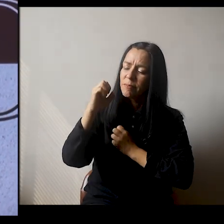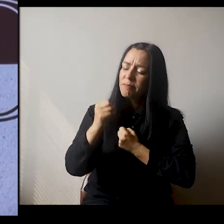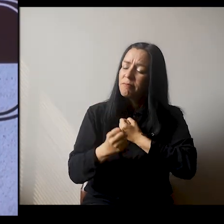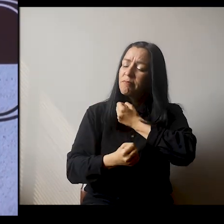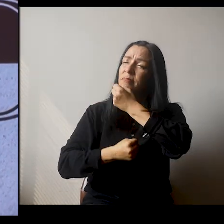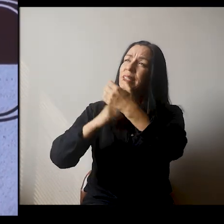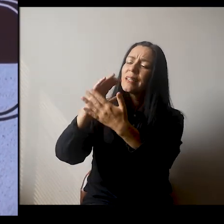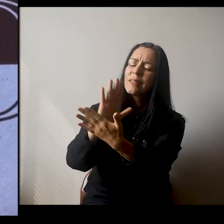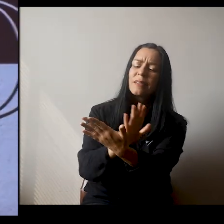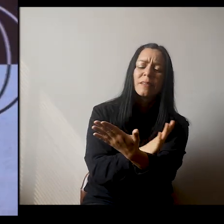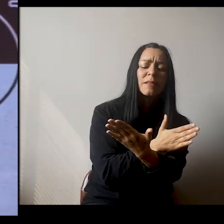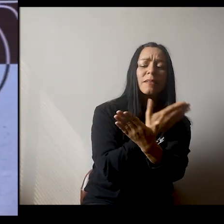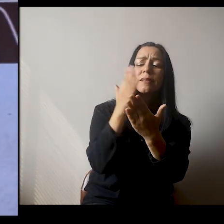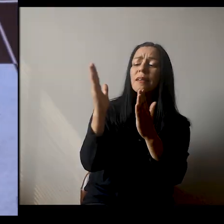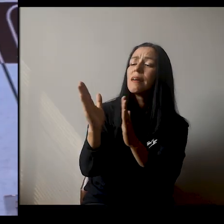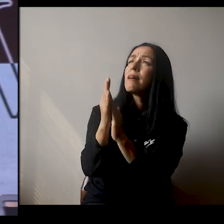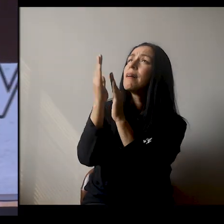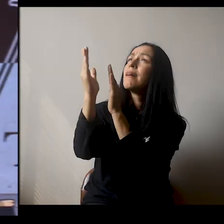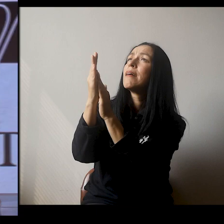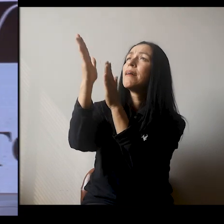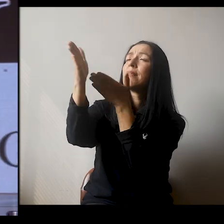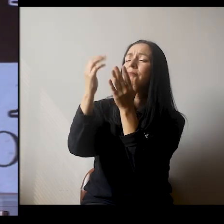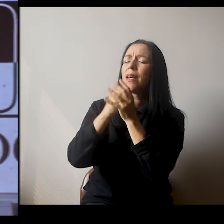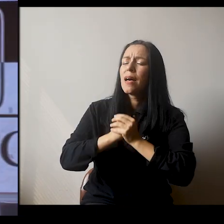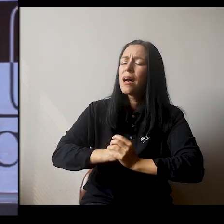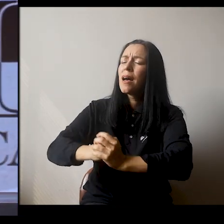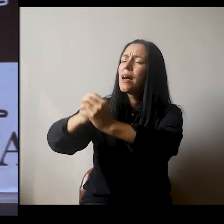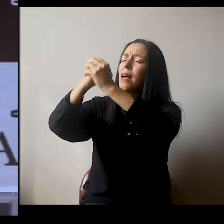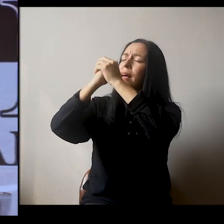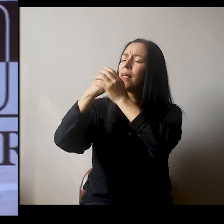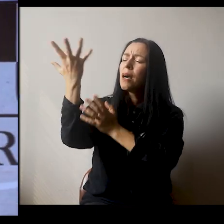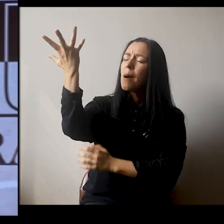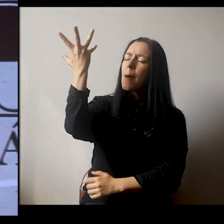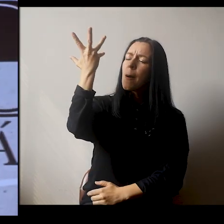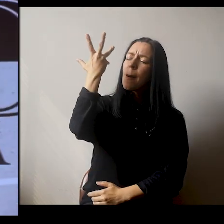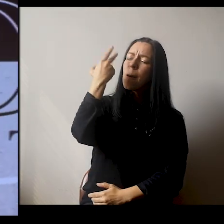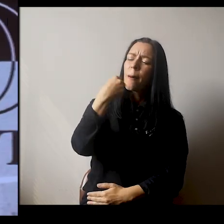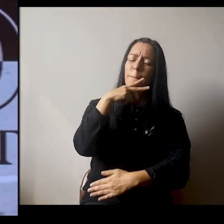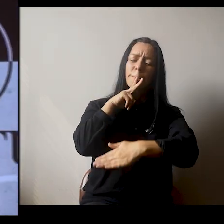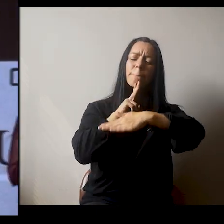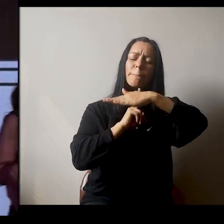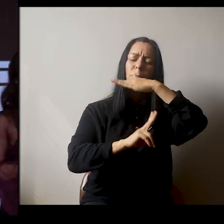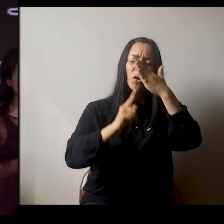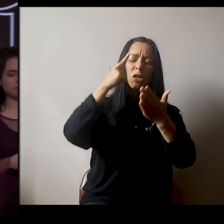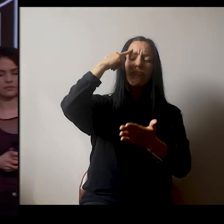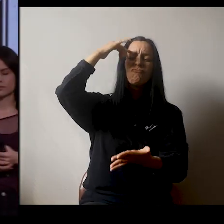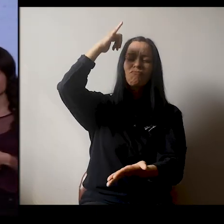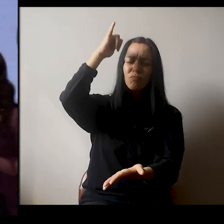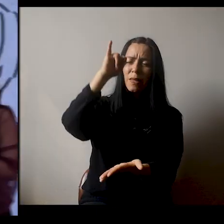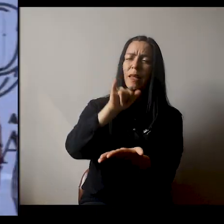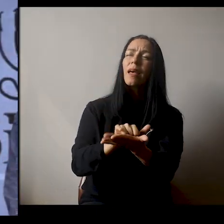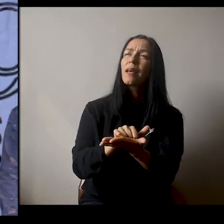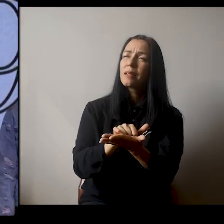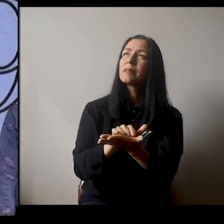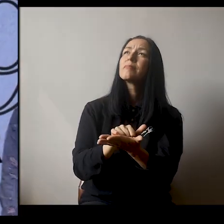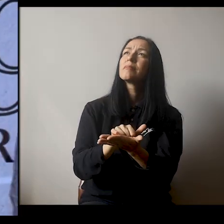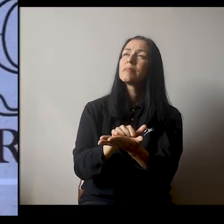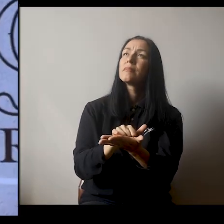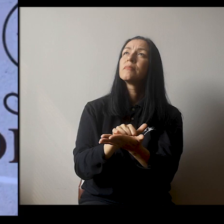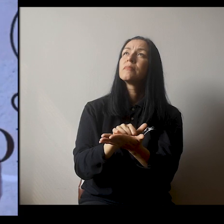lenguas, voy a cantar alabanzas y adoración a ti, voy a profetizar tu palabra, lo voy a